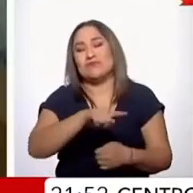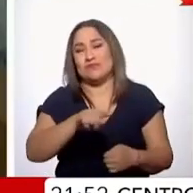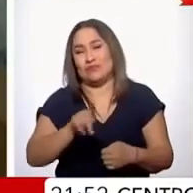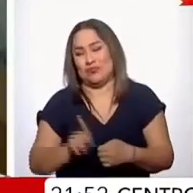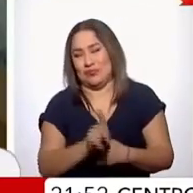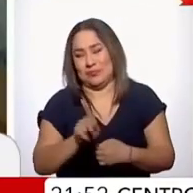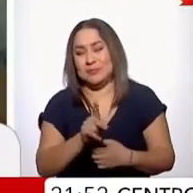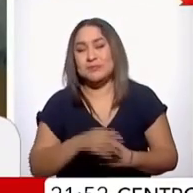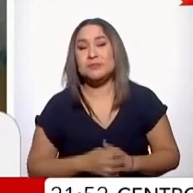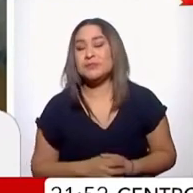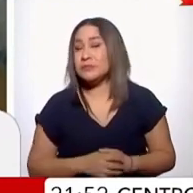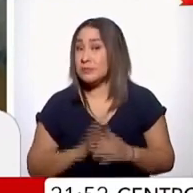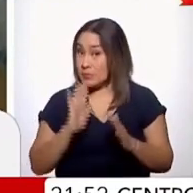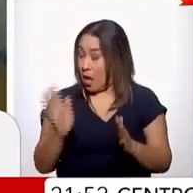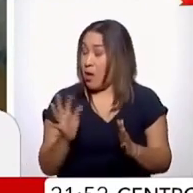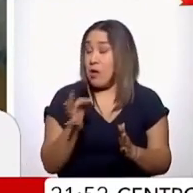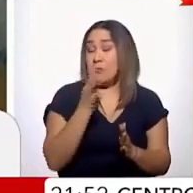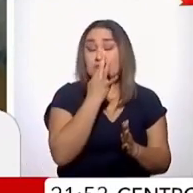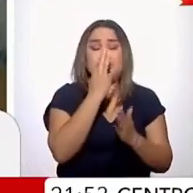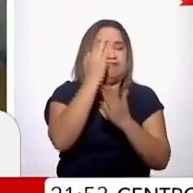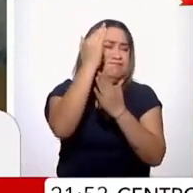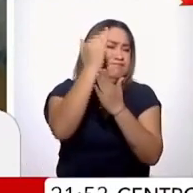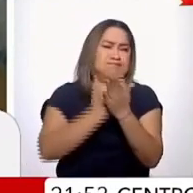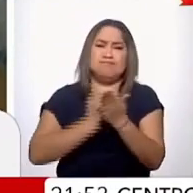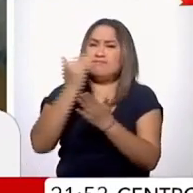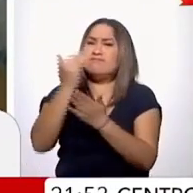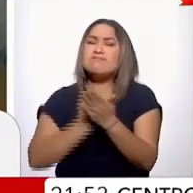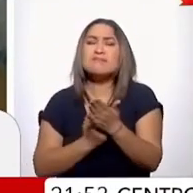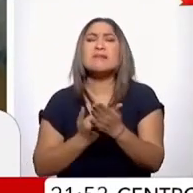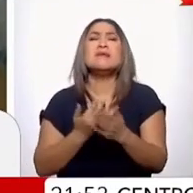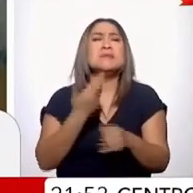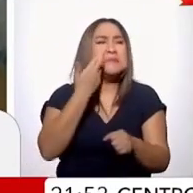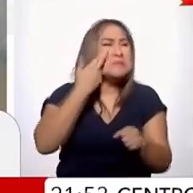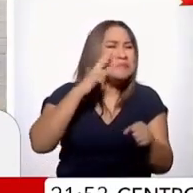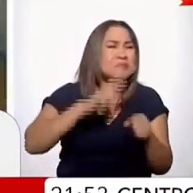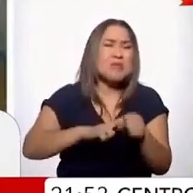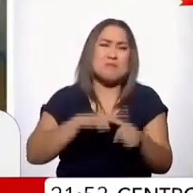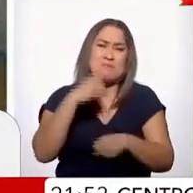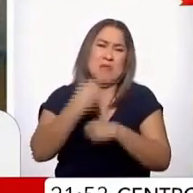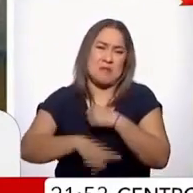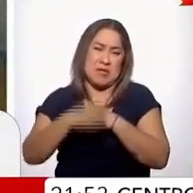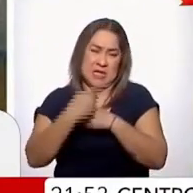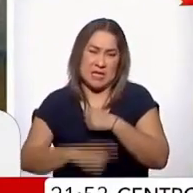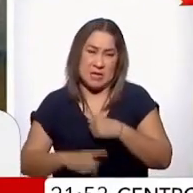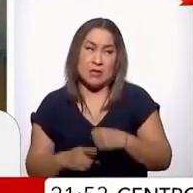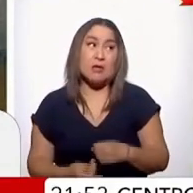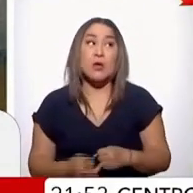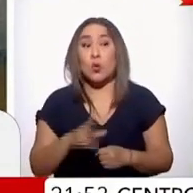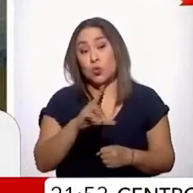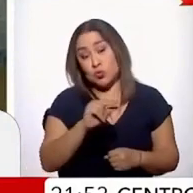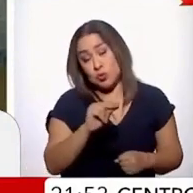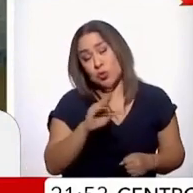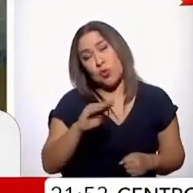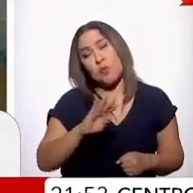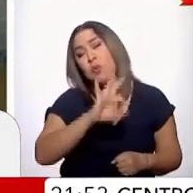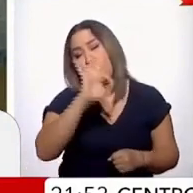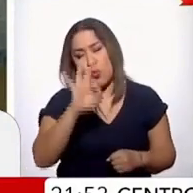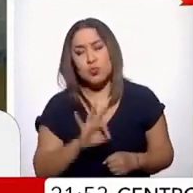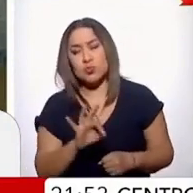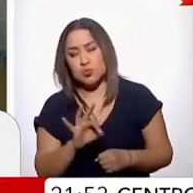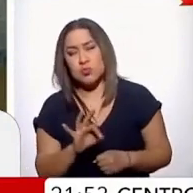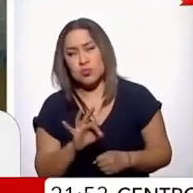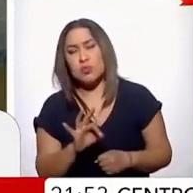una disminución drástica de los delitos de alto impacto por el orden del 80 o 90 por